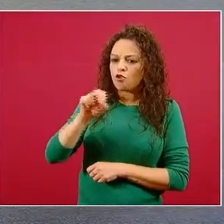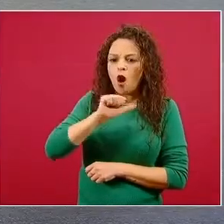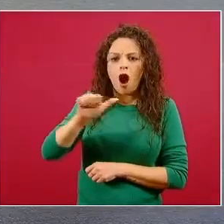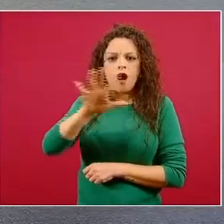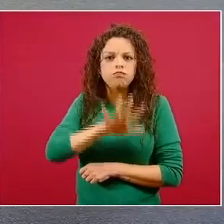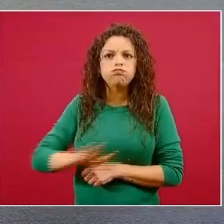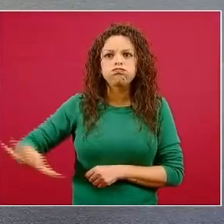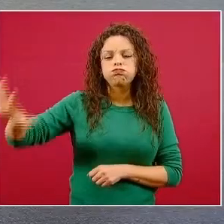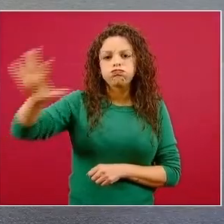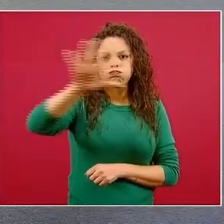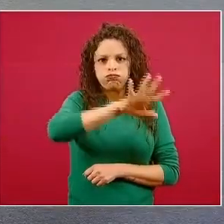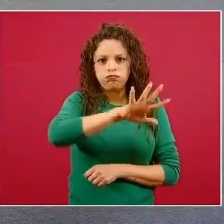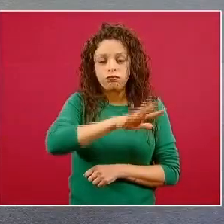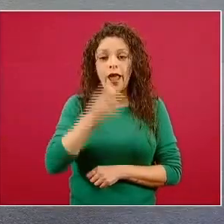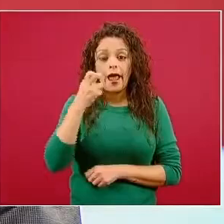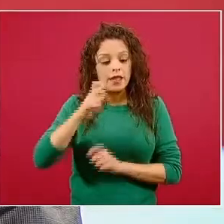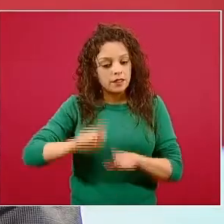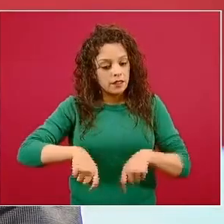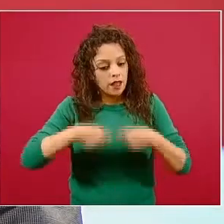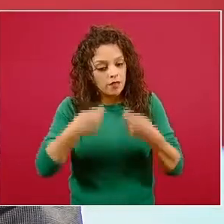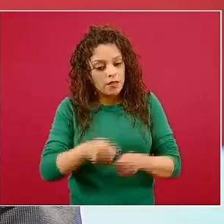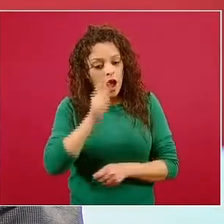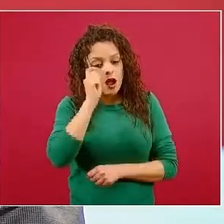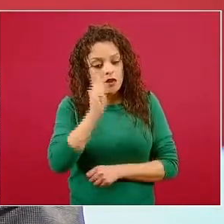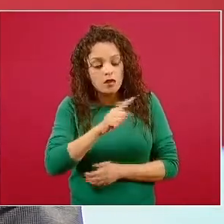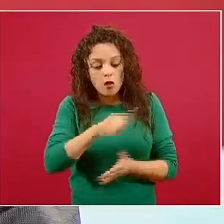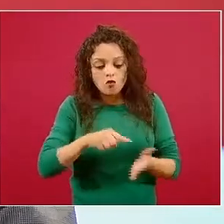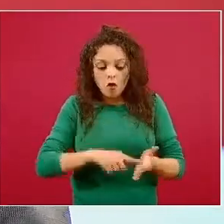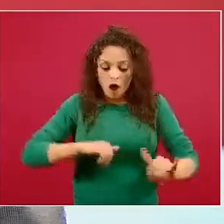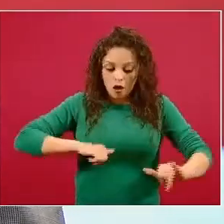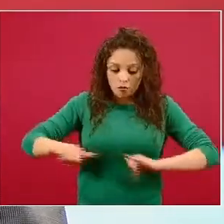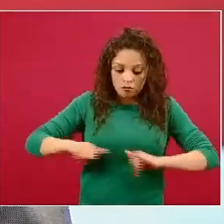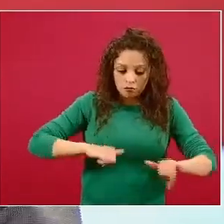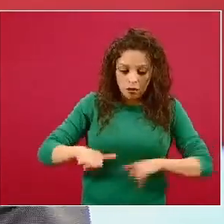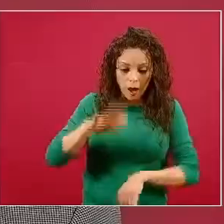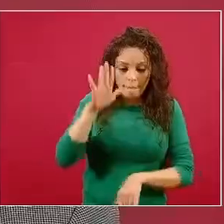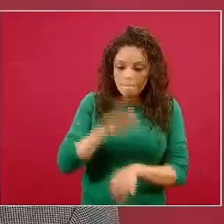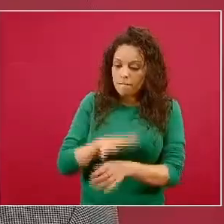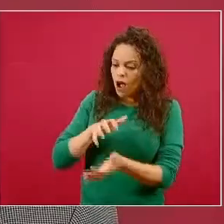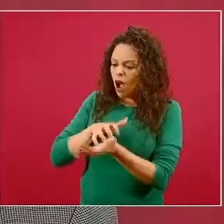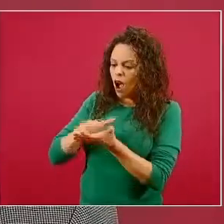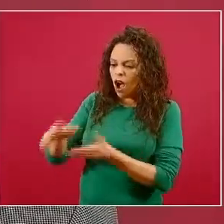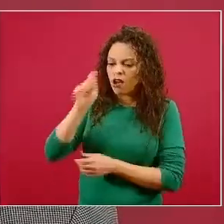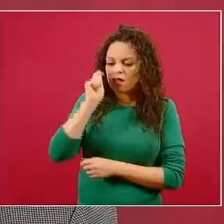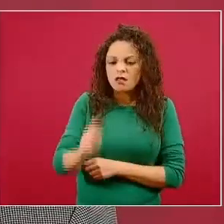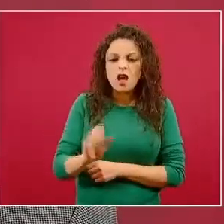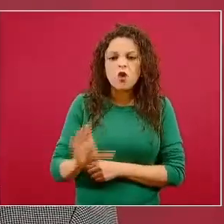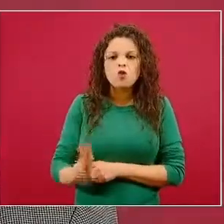de espacios geográficos, mayormente son cuencas